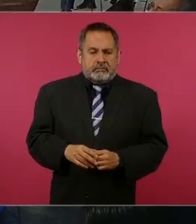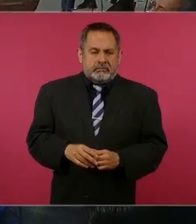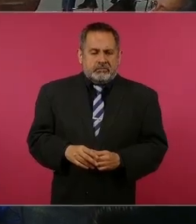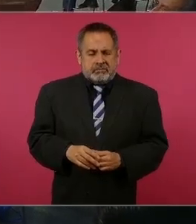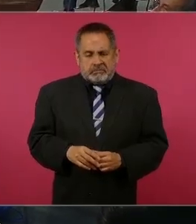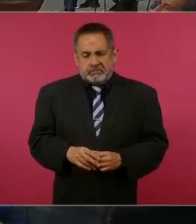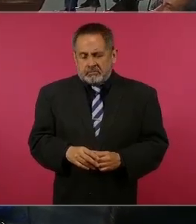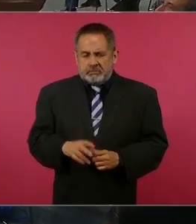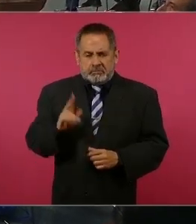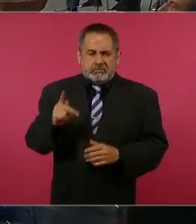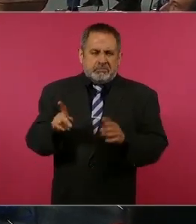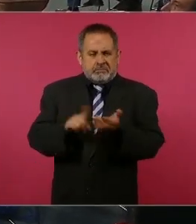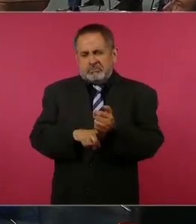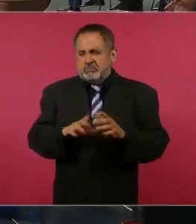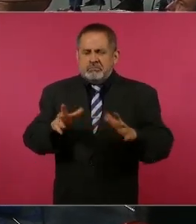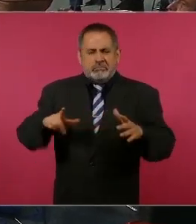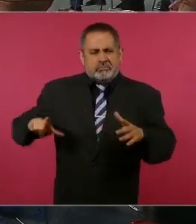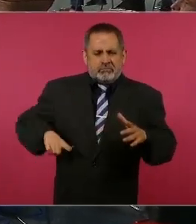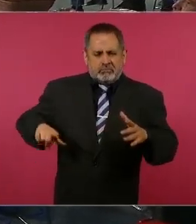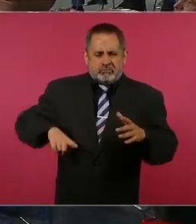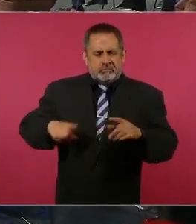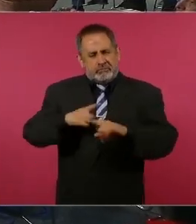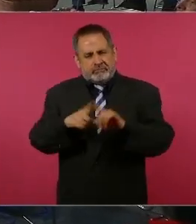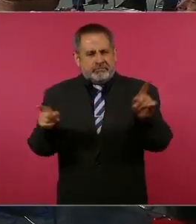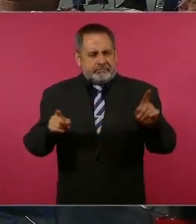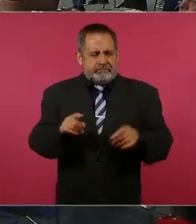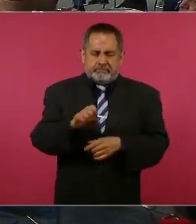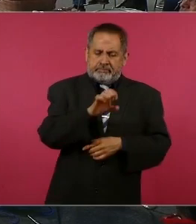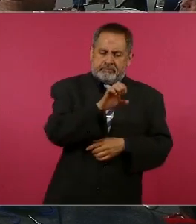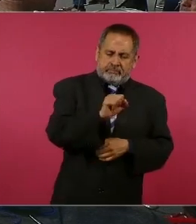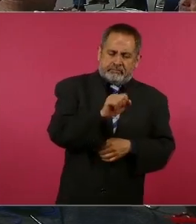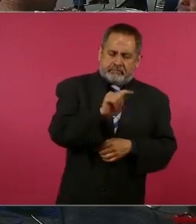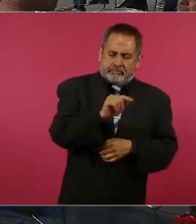equipararlo a gobierno, aunque no es lo mismo,